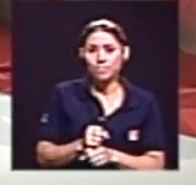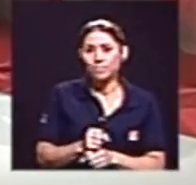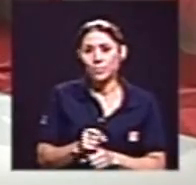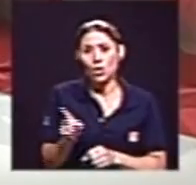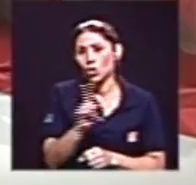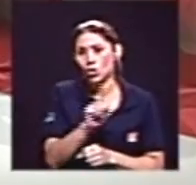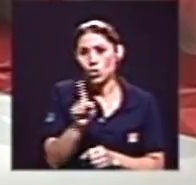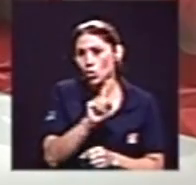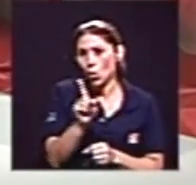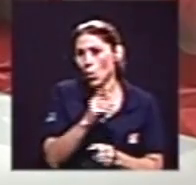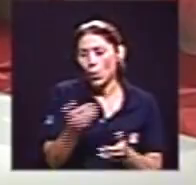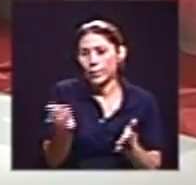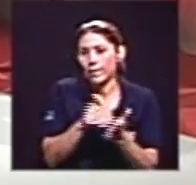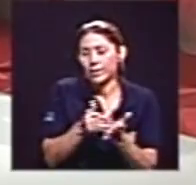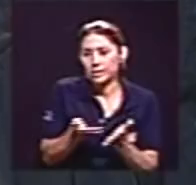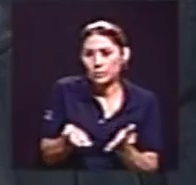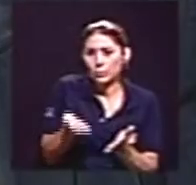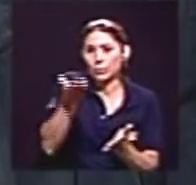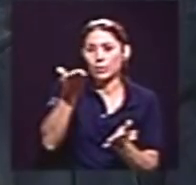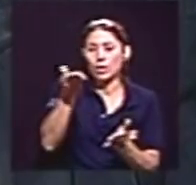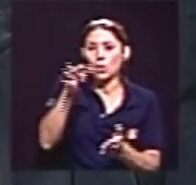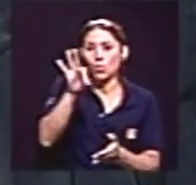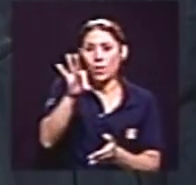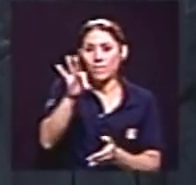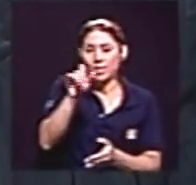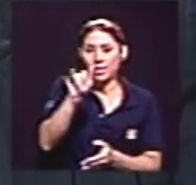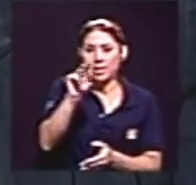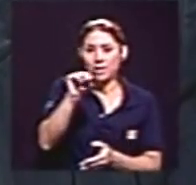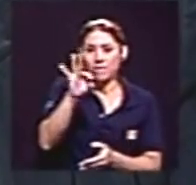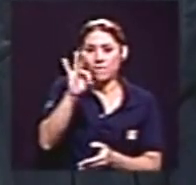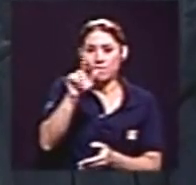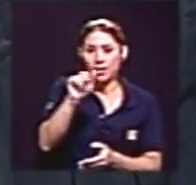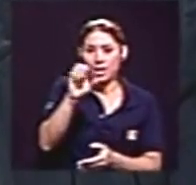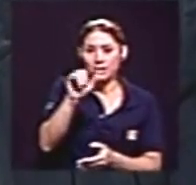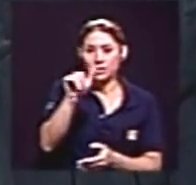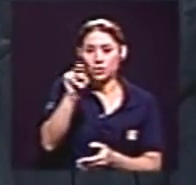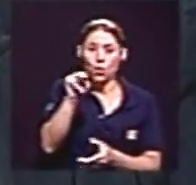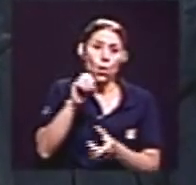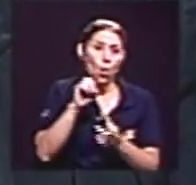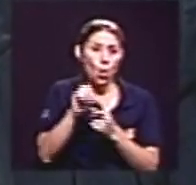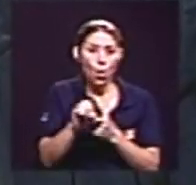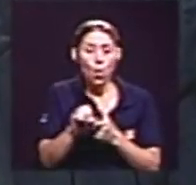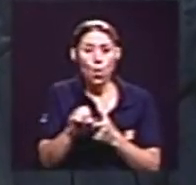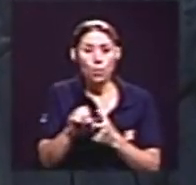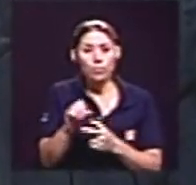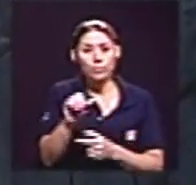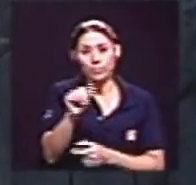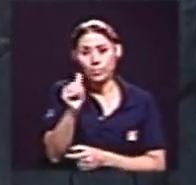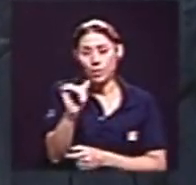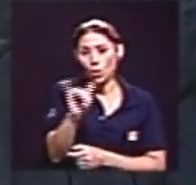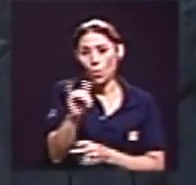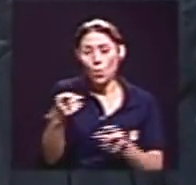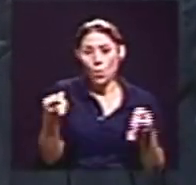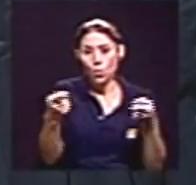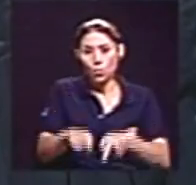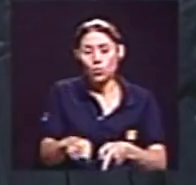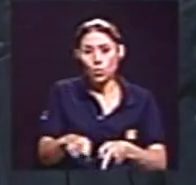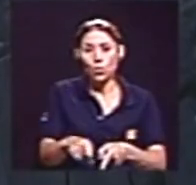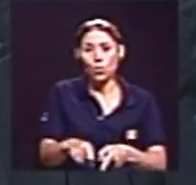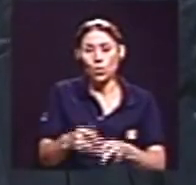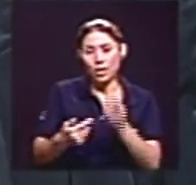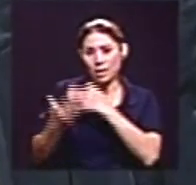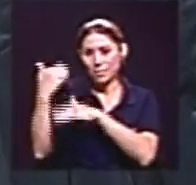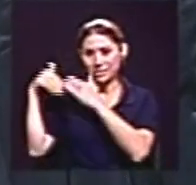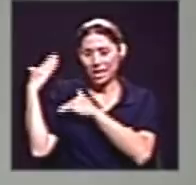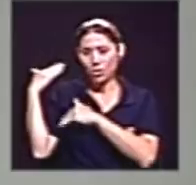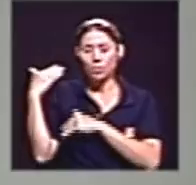de inflación, digamos, o incluso a los 2 dígitos que ocurrió consistentemente en el